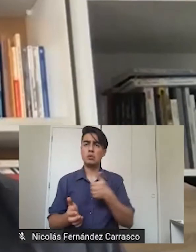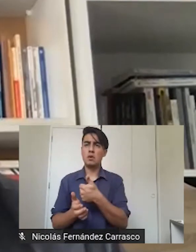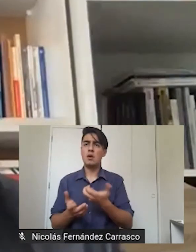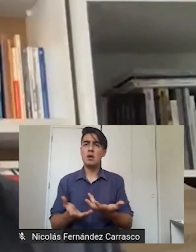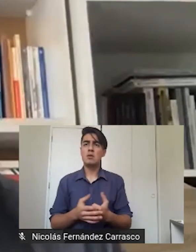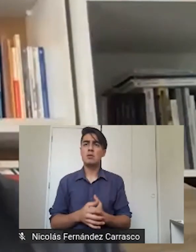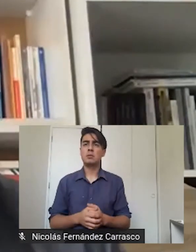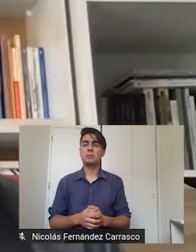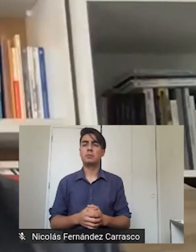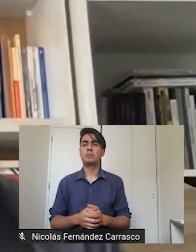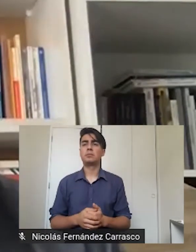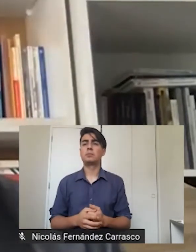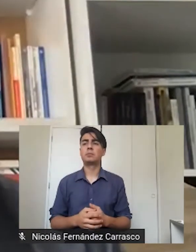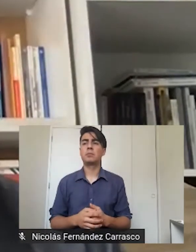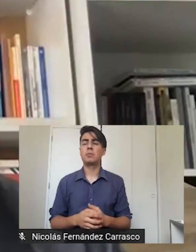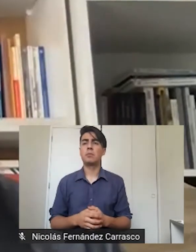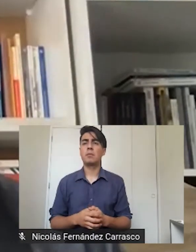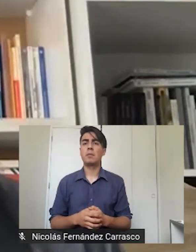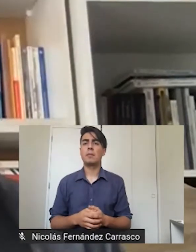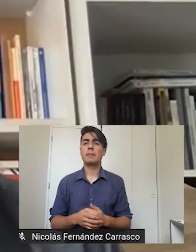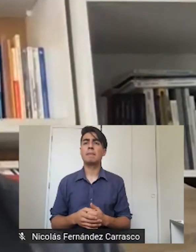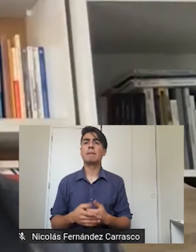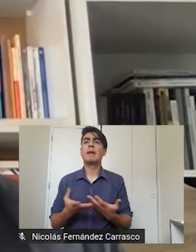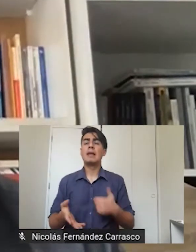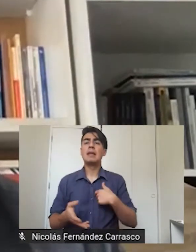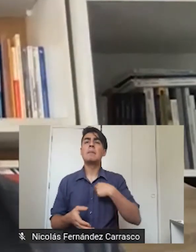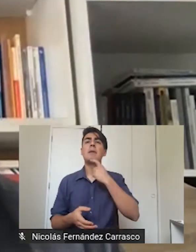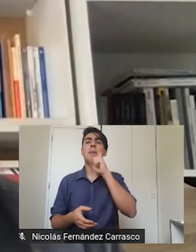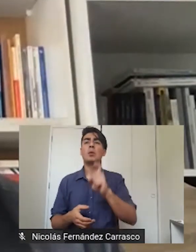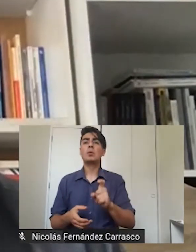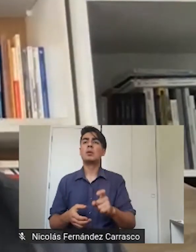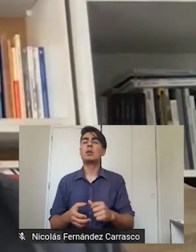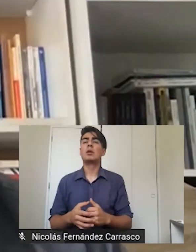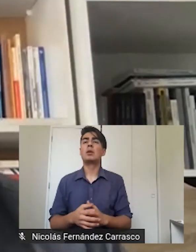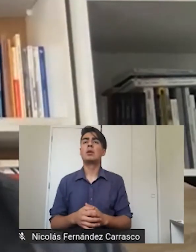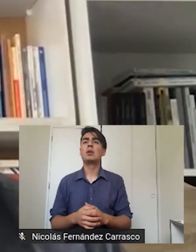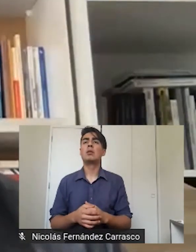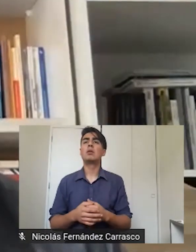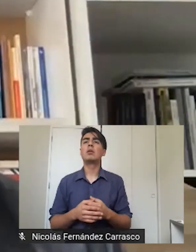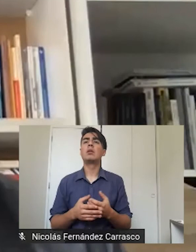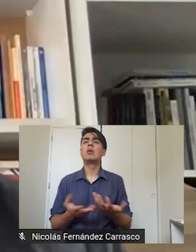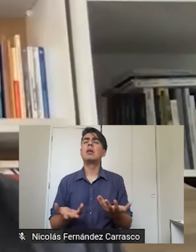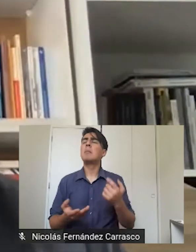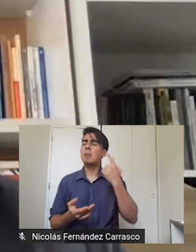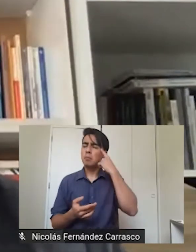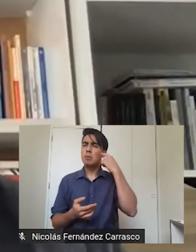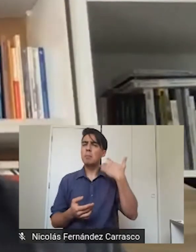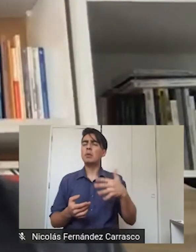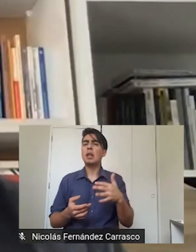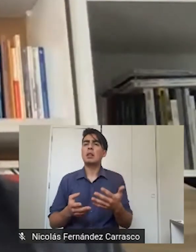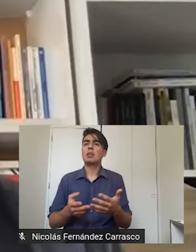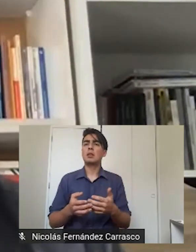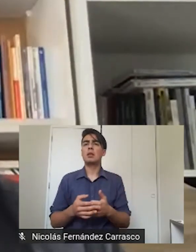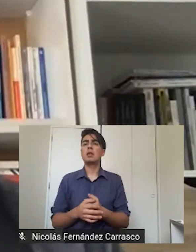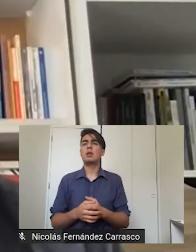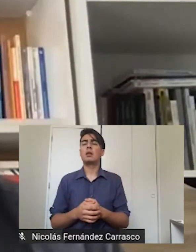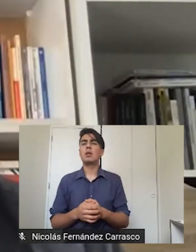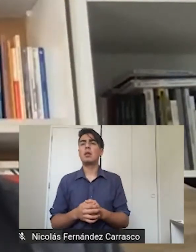Y aquí ya me encuadro en mi pregunta, que es que considerando